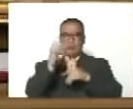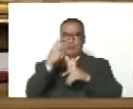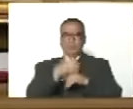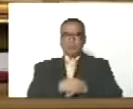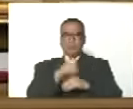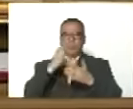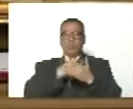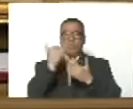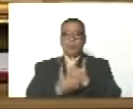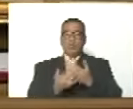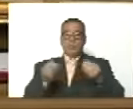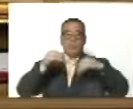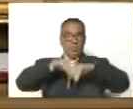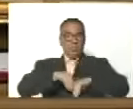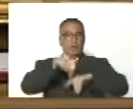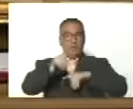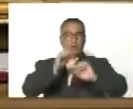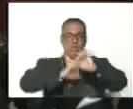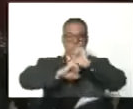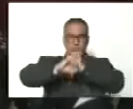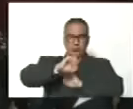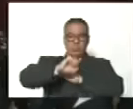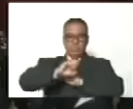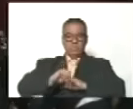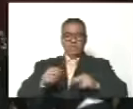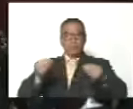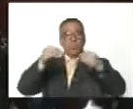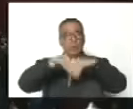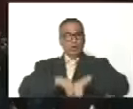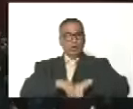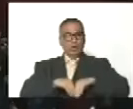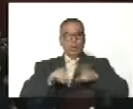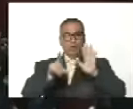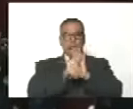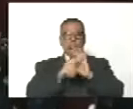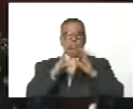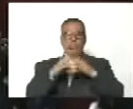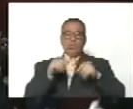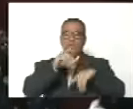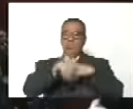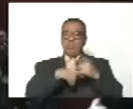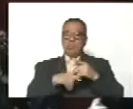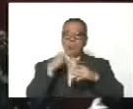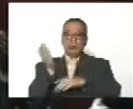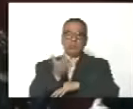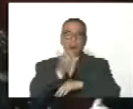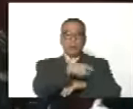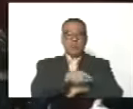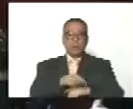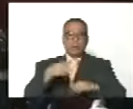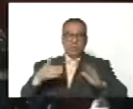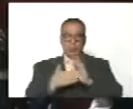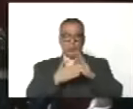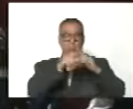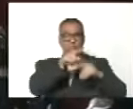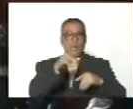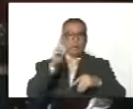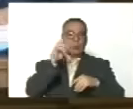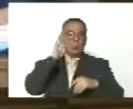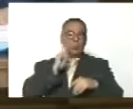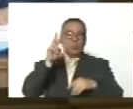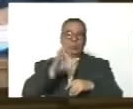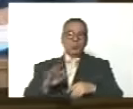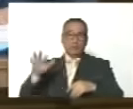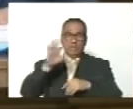secretaria. Proyecto de acuerdo en repudio a la renovación de las ilegales e ilegítimas sanciones contra la República Bolivariana